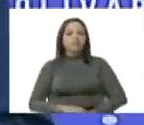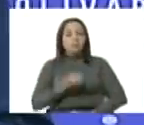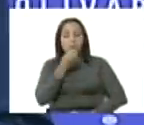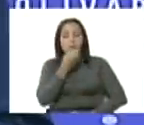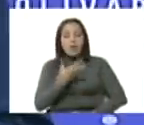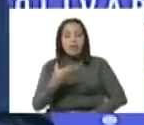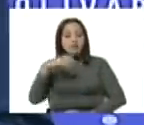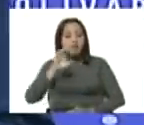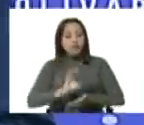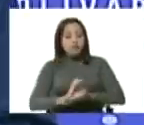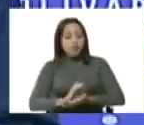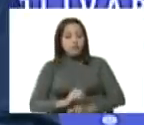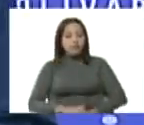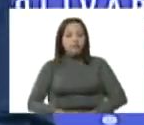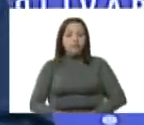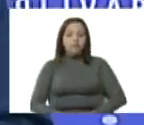bella.